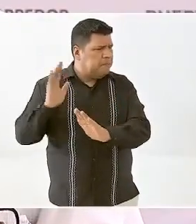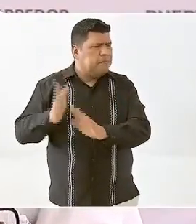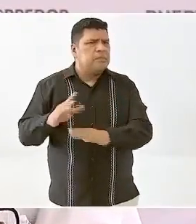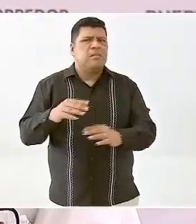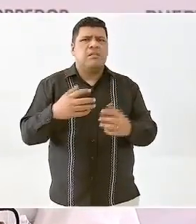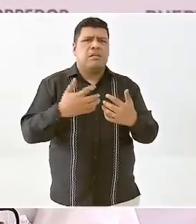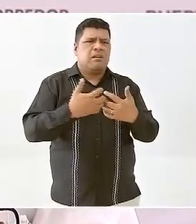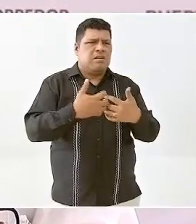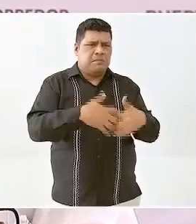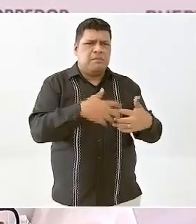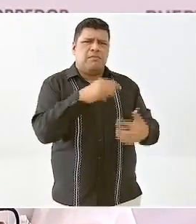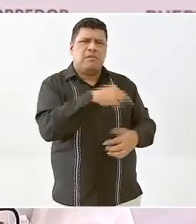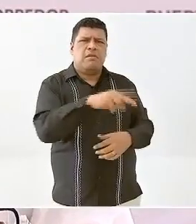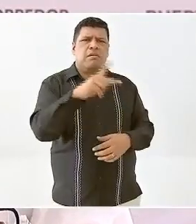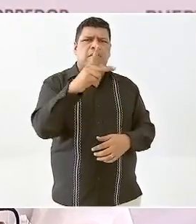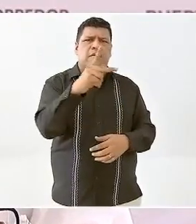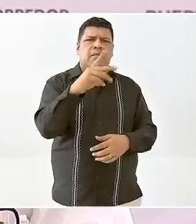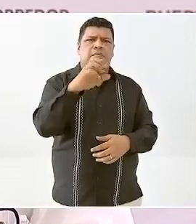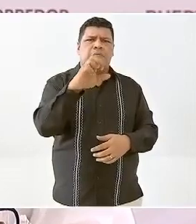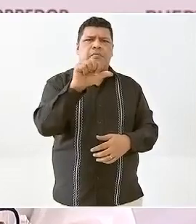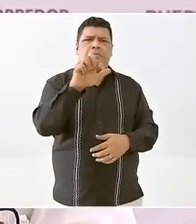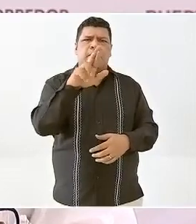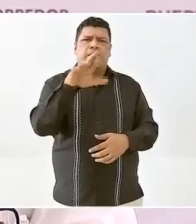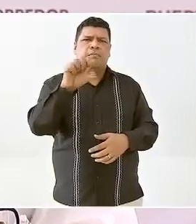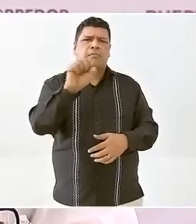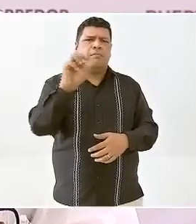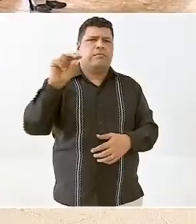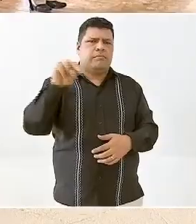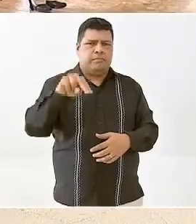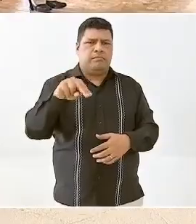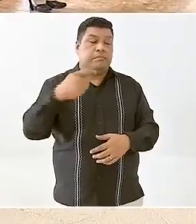la empresa Pearson,